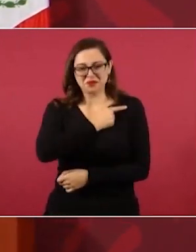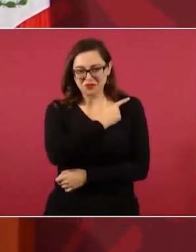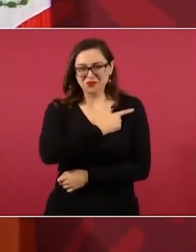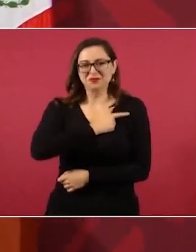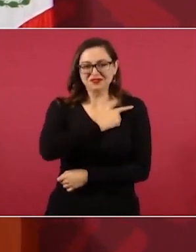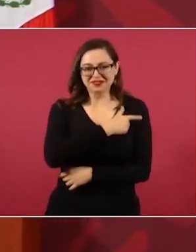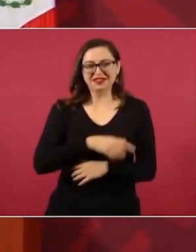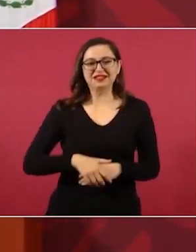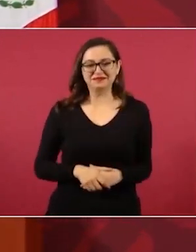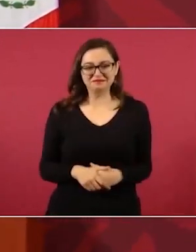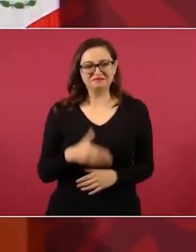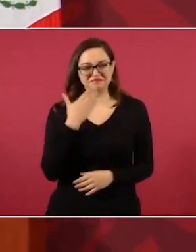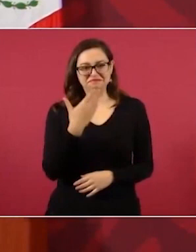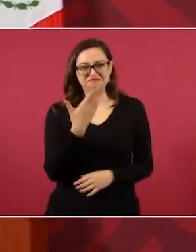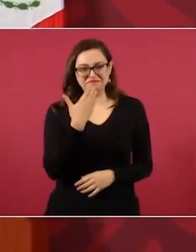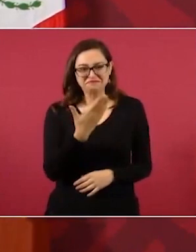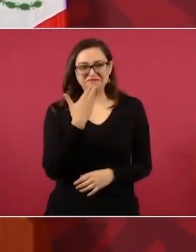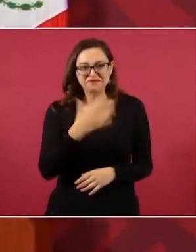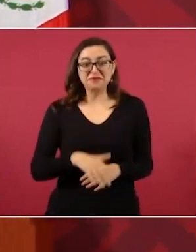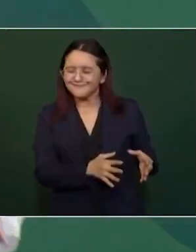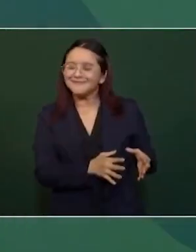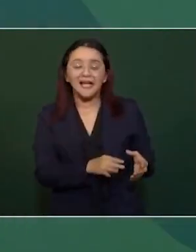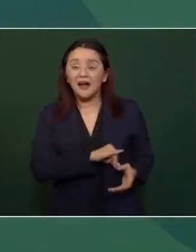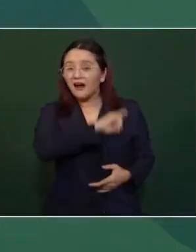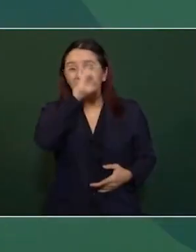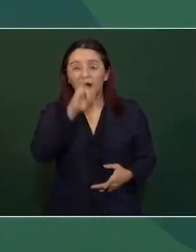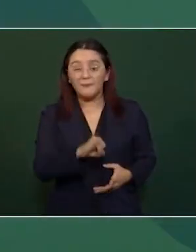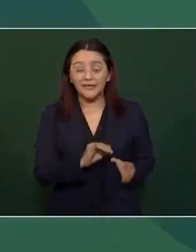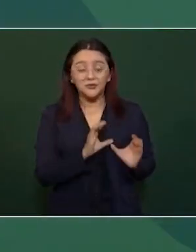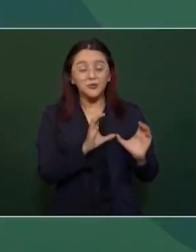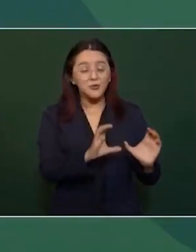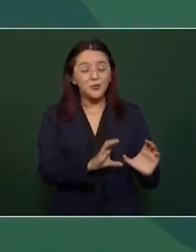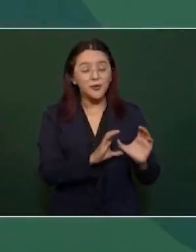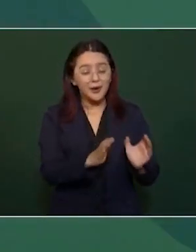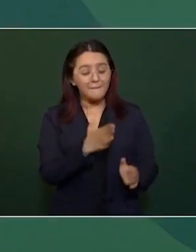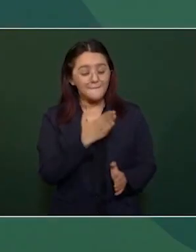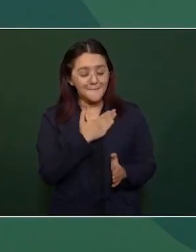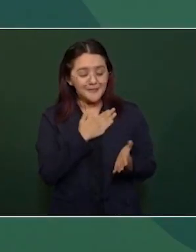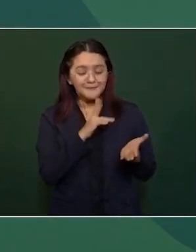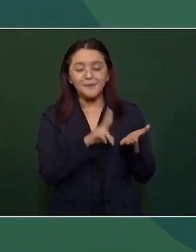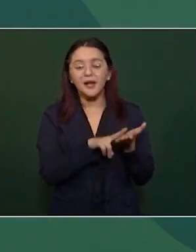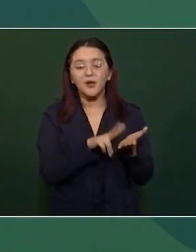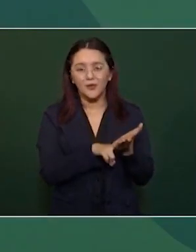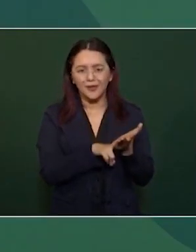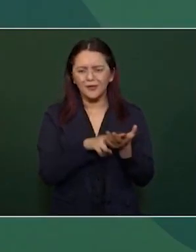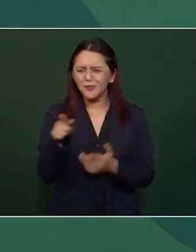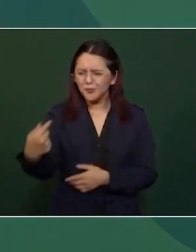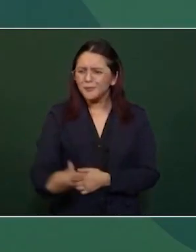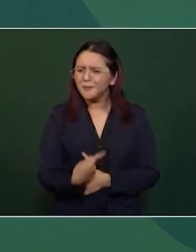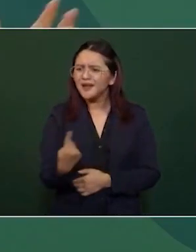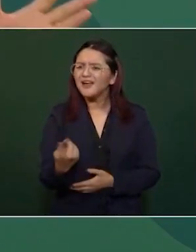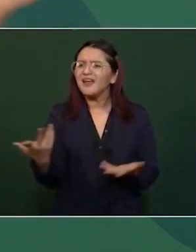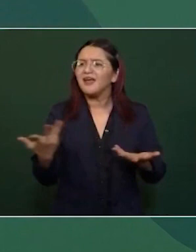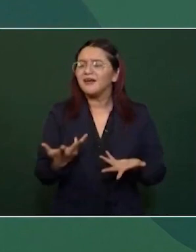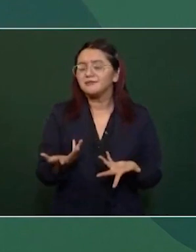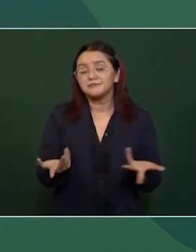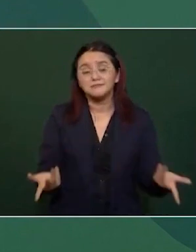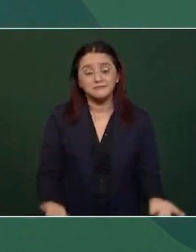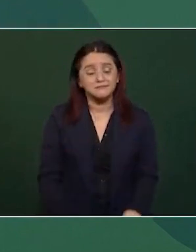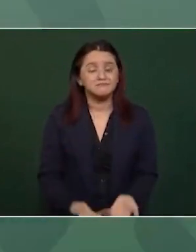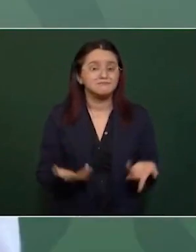futuro. A lo mejor me equivoco. Pero mañana, alguien,